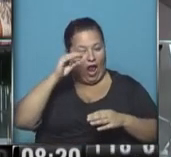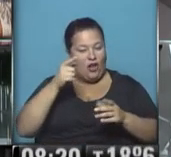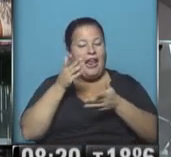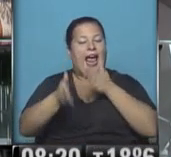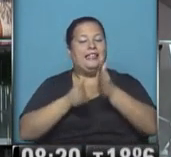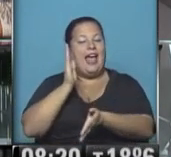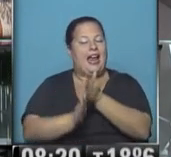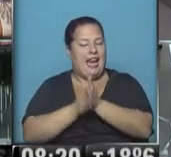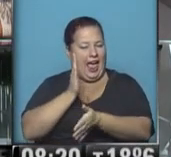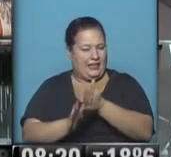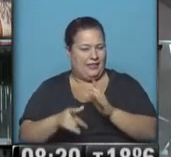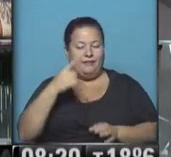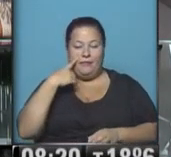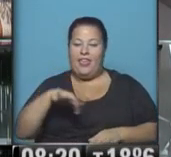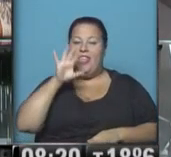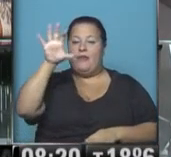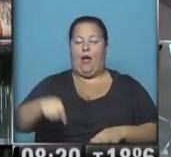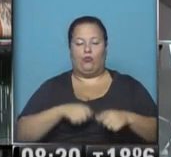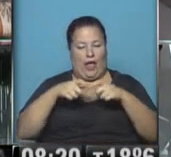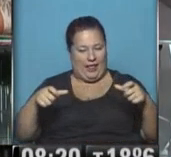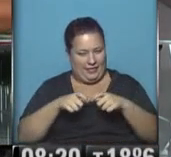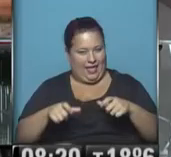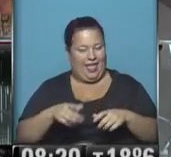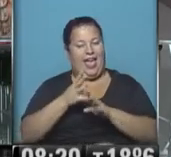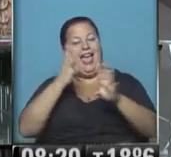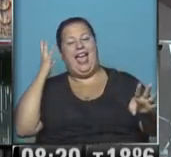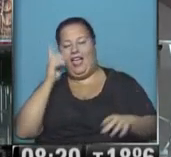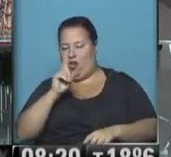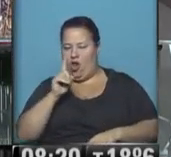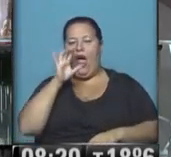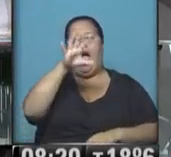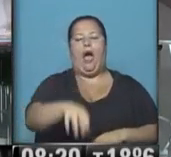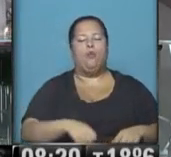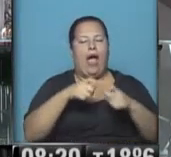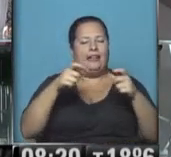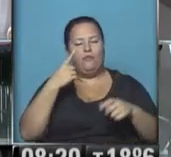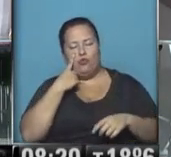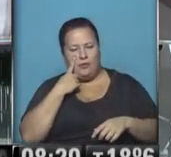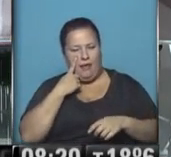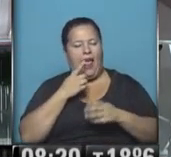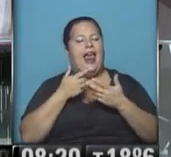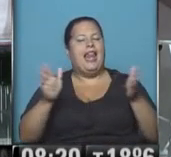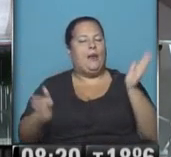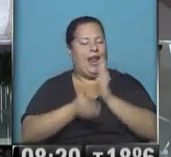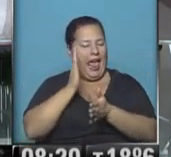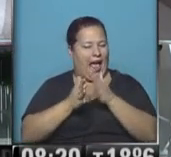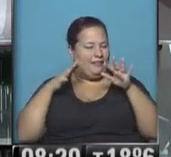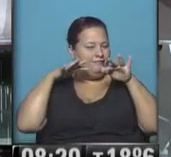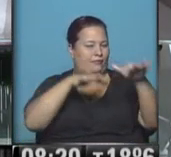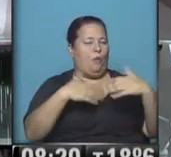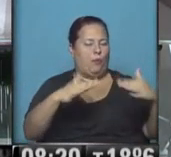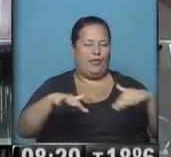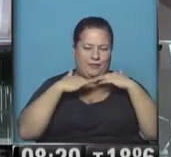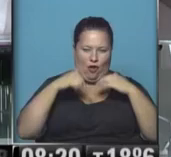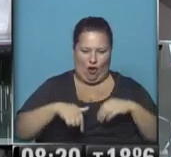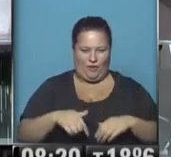entrada libre y gratuita. Atención, hay que ir a buscar la entrada, eh, no hagas la cola en el CD, tenés que ir a buscar la entrada de la municipalidad es libre y gratis para poder ingresar